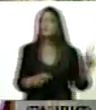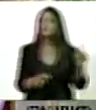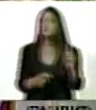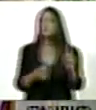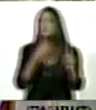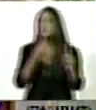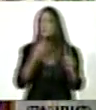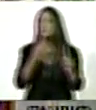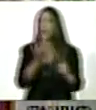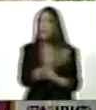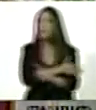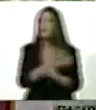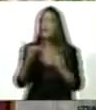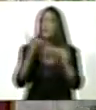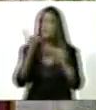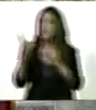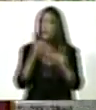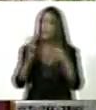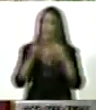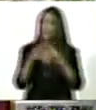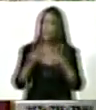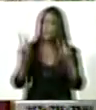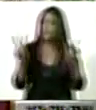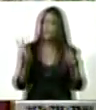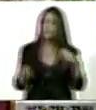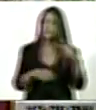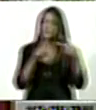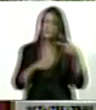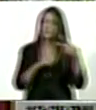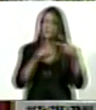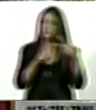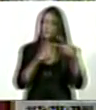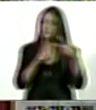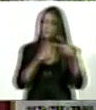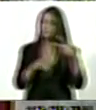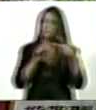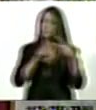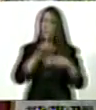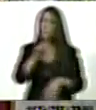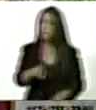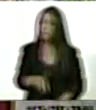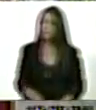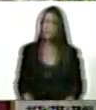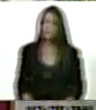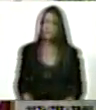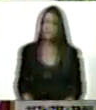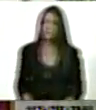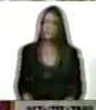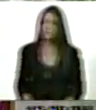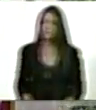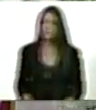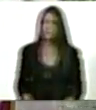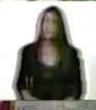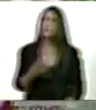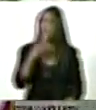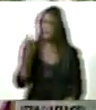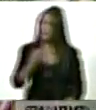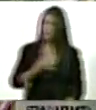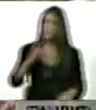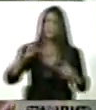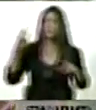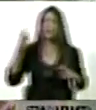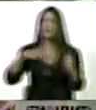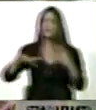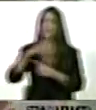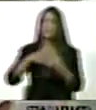la oposición ante la mesa de diálogo de paz? En segundo término, si hay posibilidades de que en verdad se revierta la